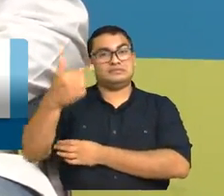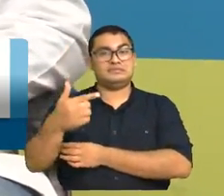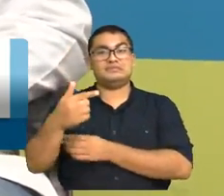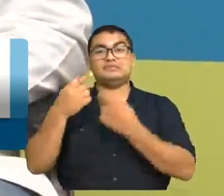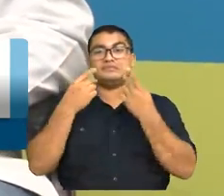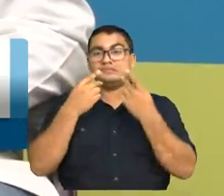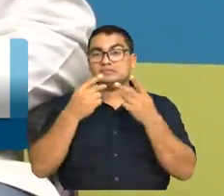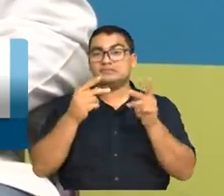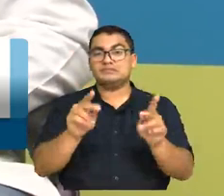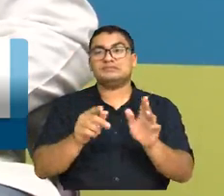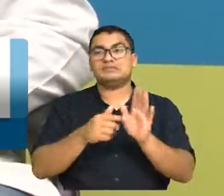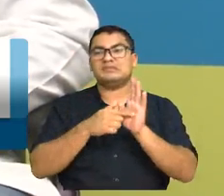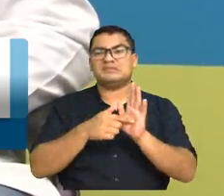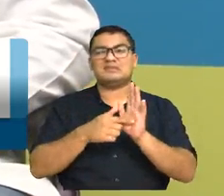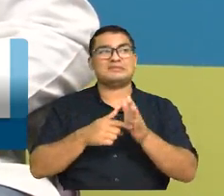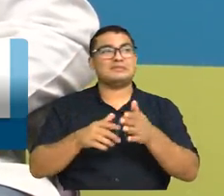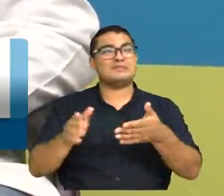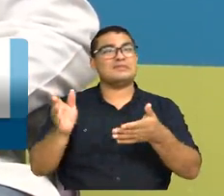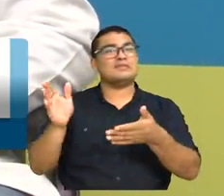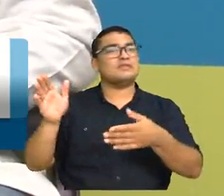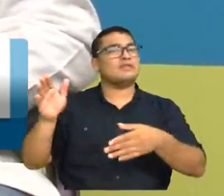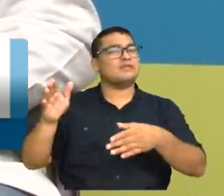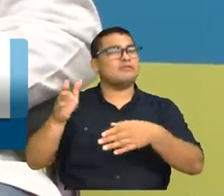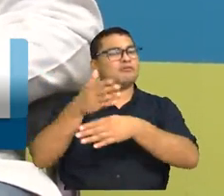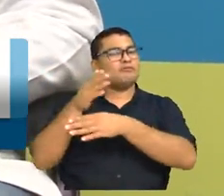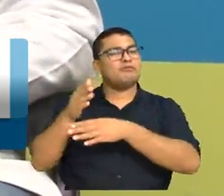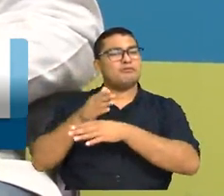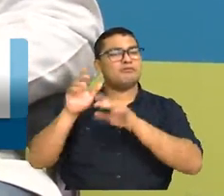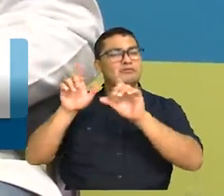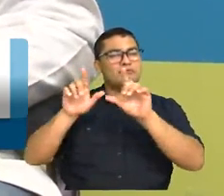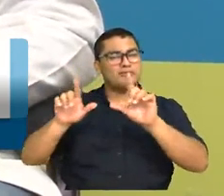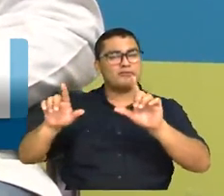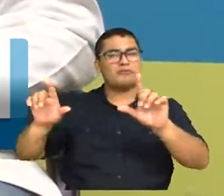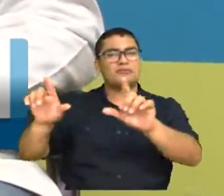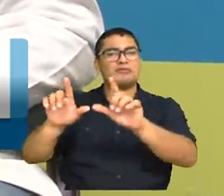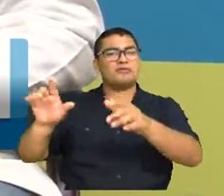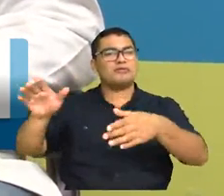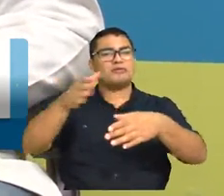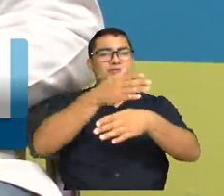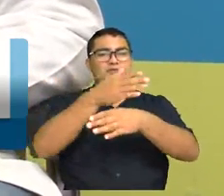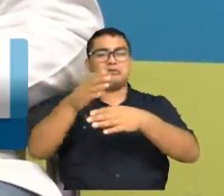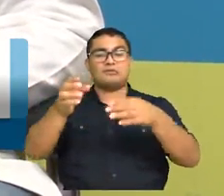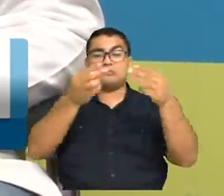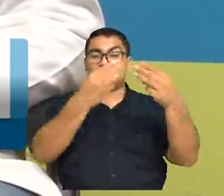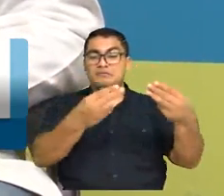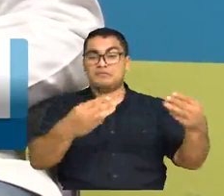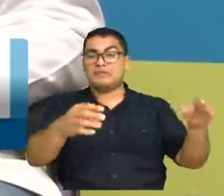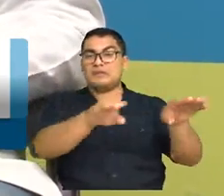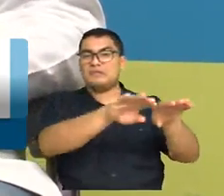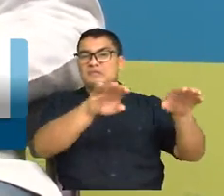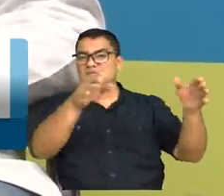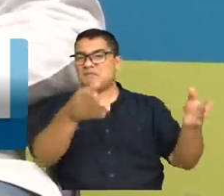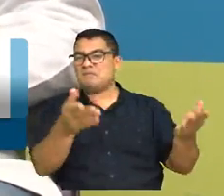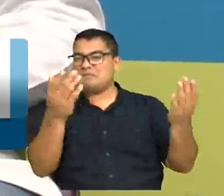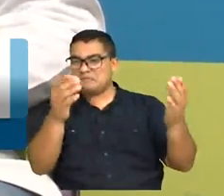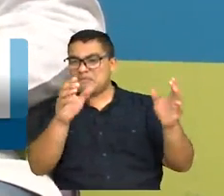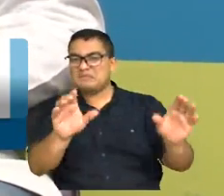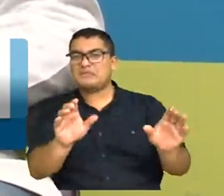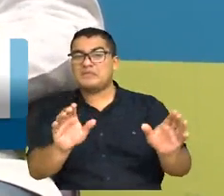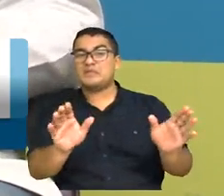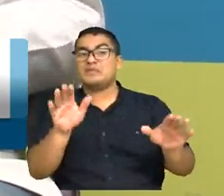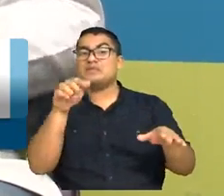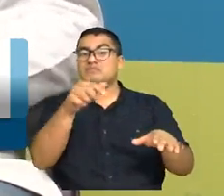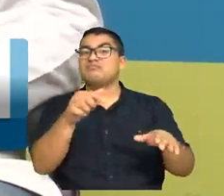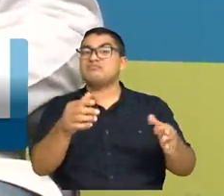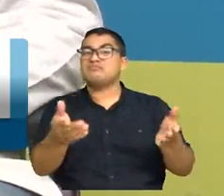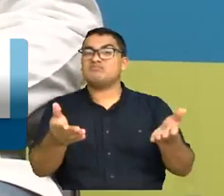ciertos lugares o ciertos materiales que retienen el calor, y al retener el calor, esto puede aumentar los calores